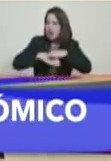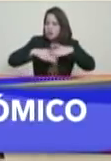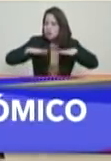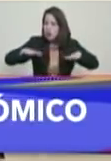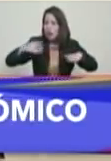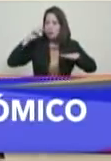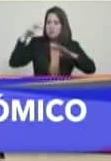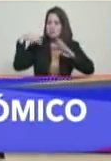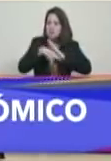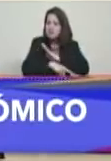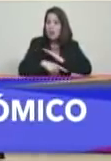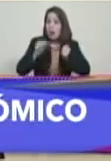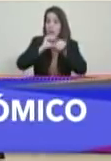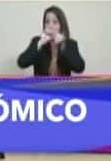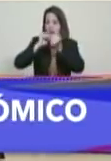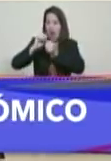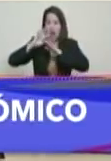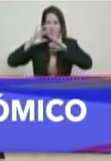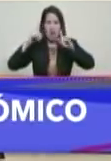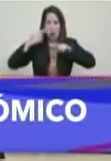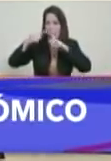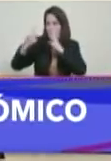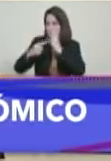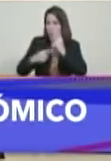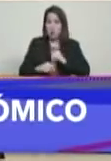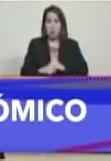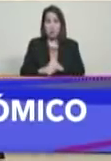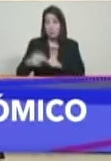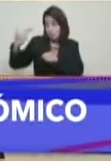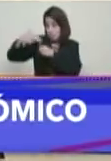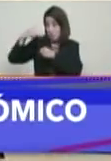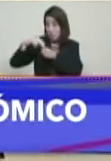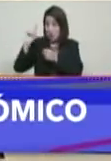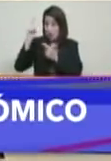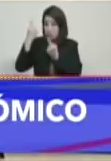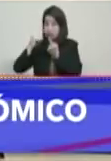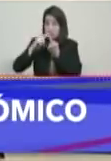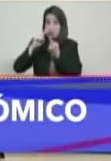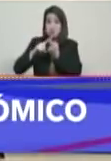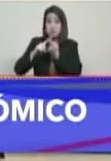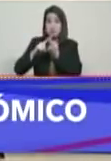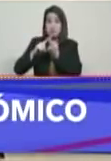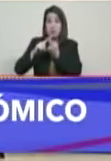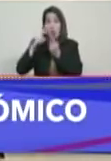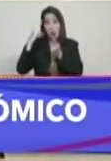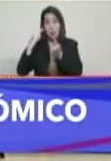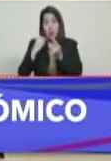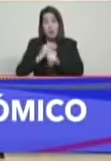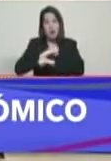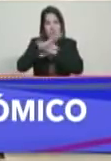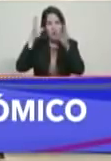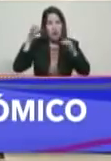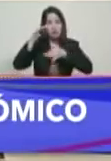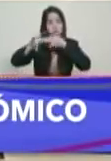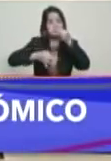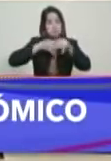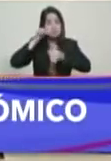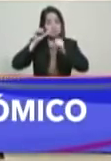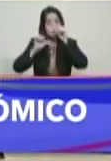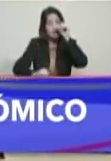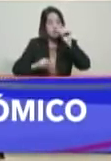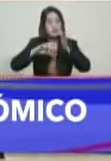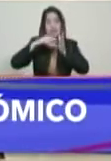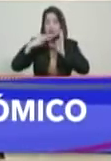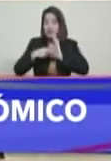los minerales y luego el petróleo. Se disputaban. Bolívar dejó muy claro ese concepto que